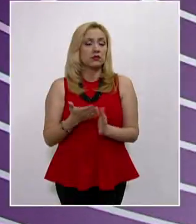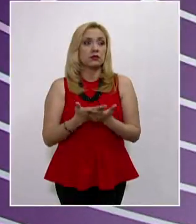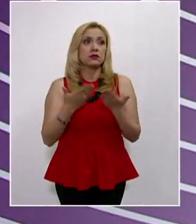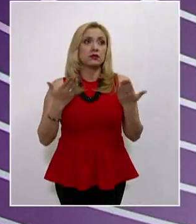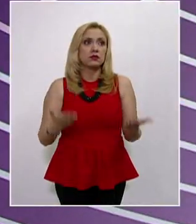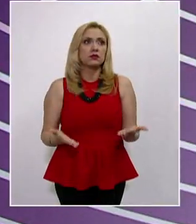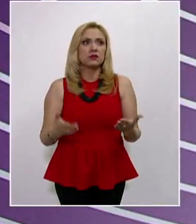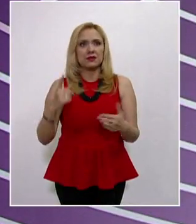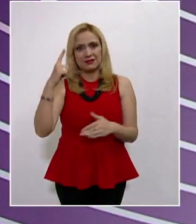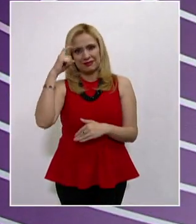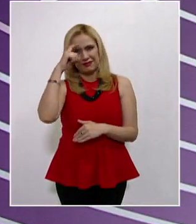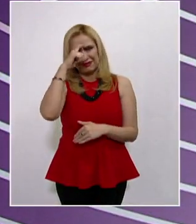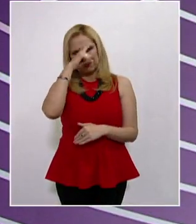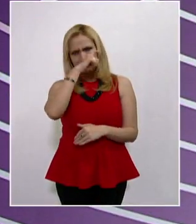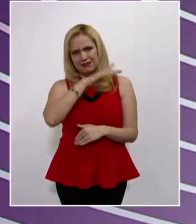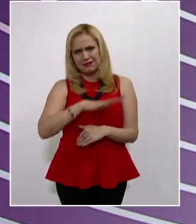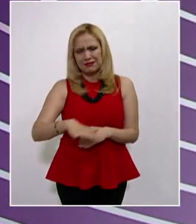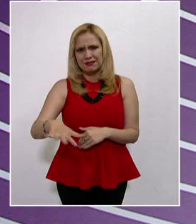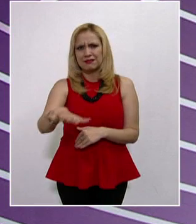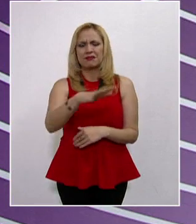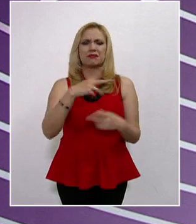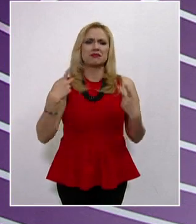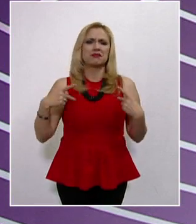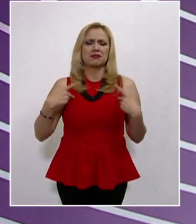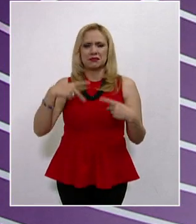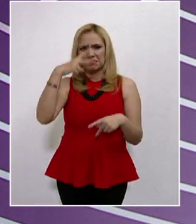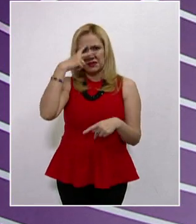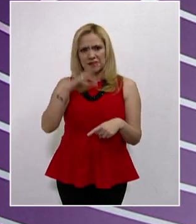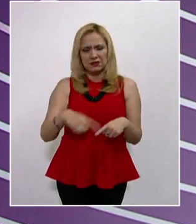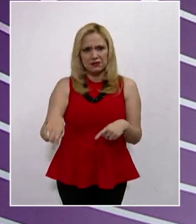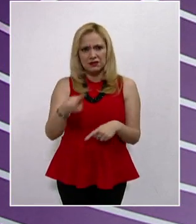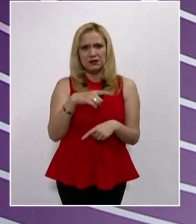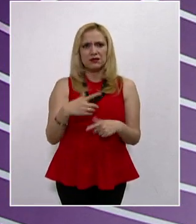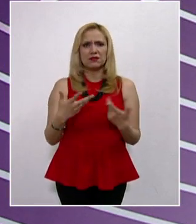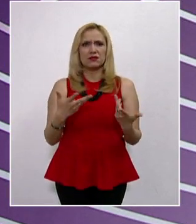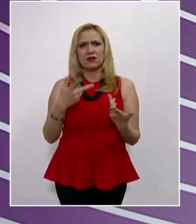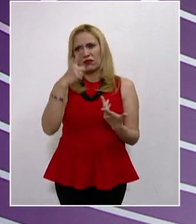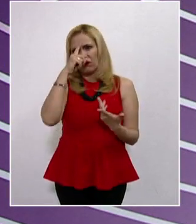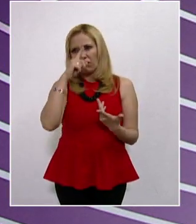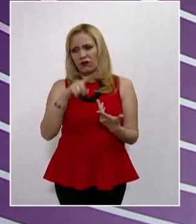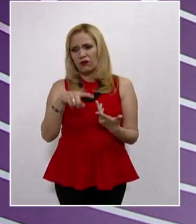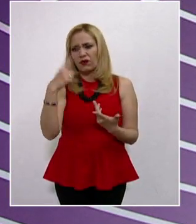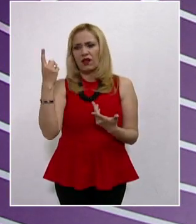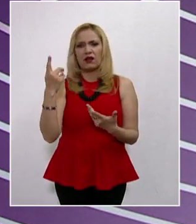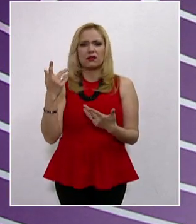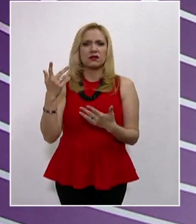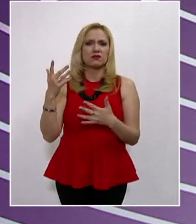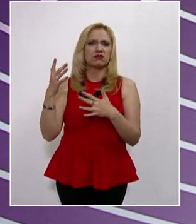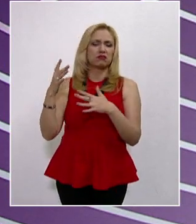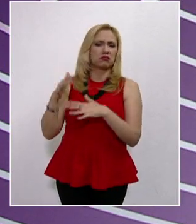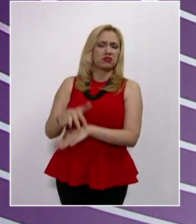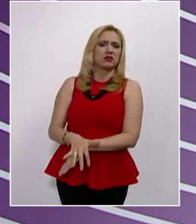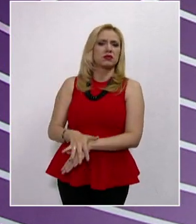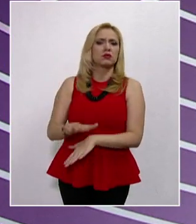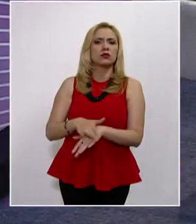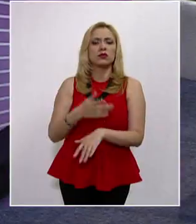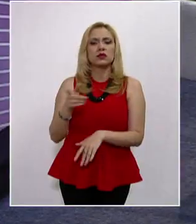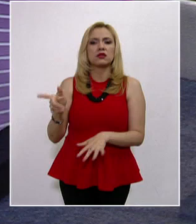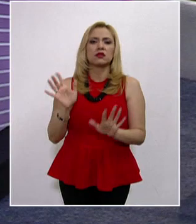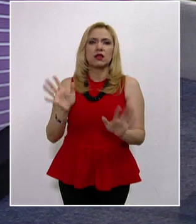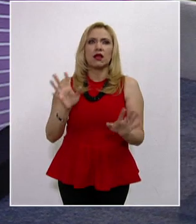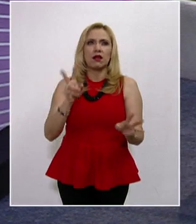digamos, de vulnerabilidad en que se encuentra la sociedad mexicana, en la que pues por varios años, varias décadas le ha tocado